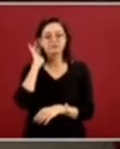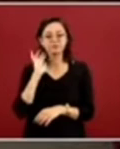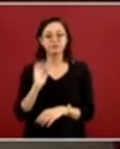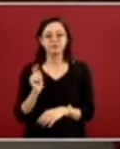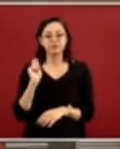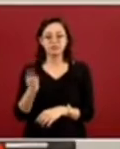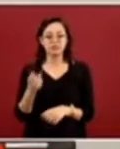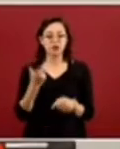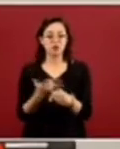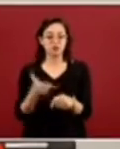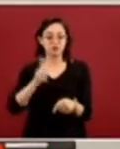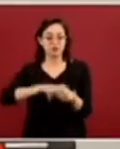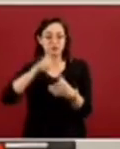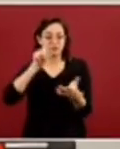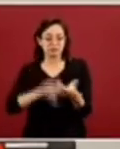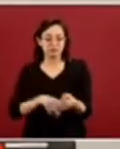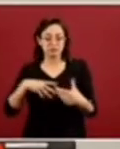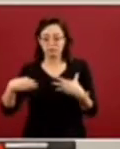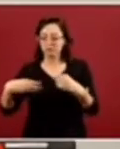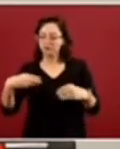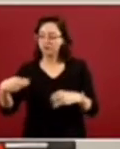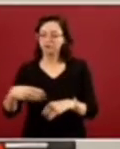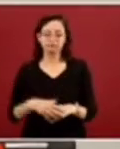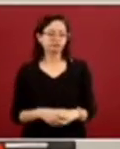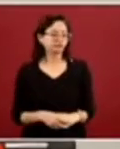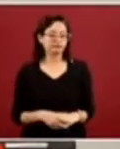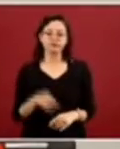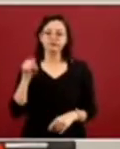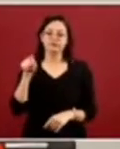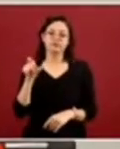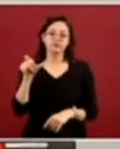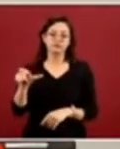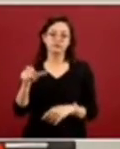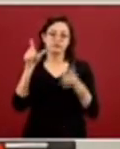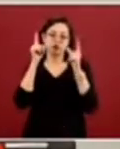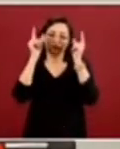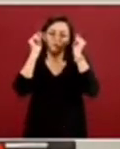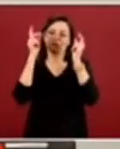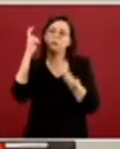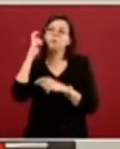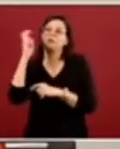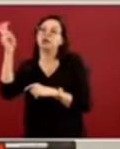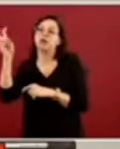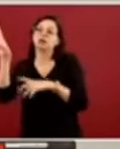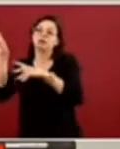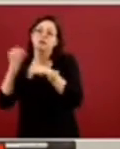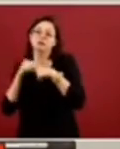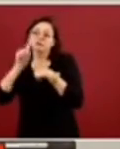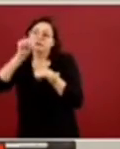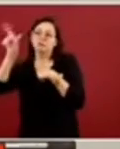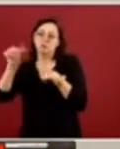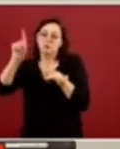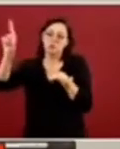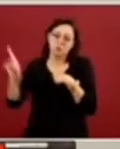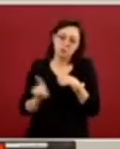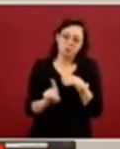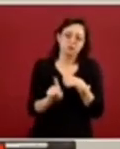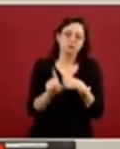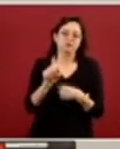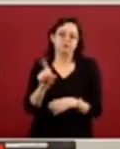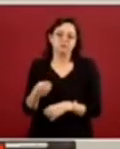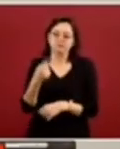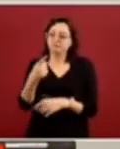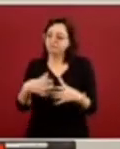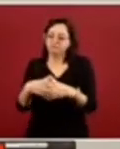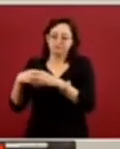hospitalario, digamos, fue un contagio que ocurrió fuera de las instalaciones del hospital y por eso a los 31 contactos pues se les está